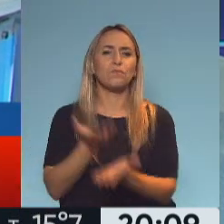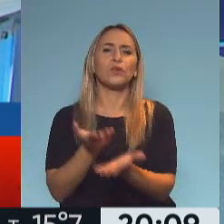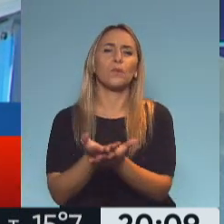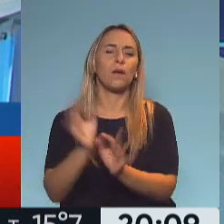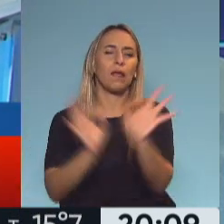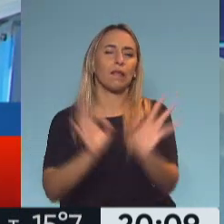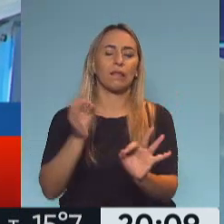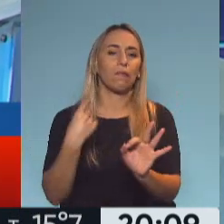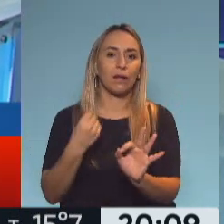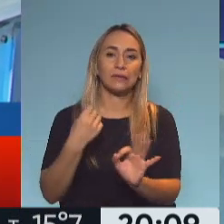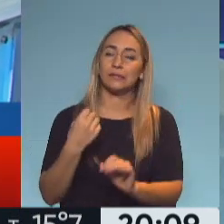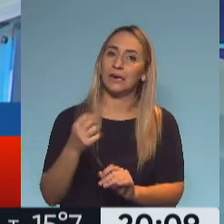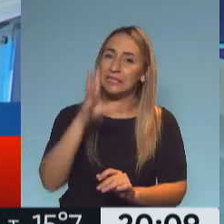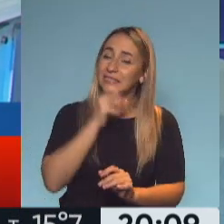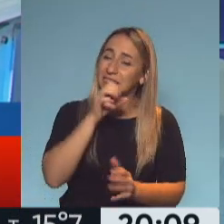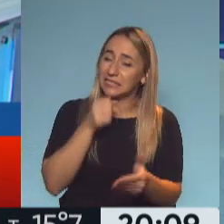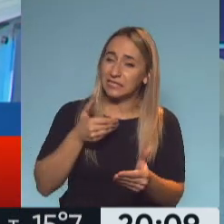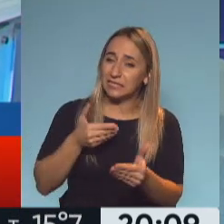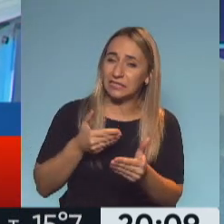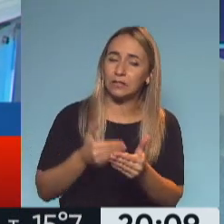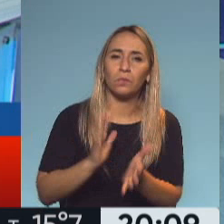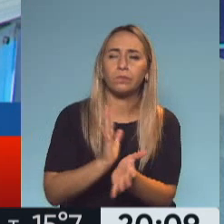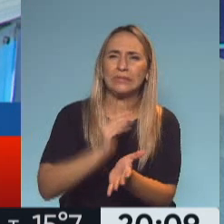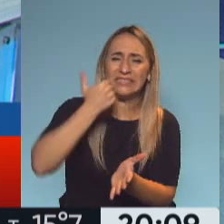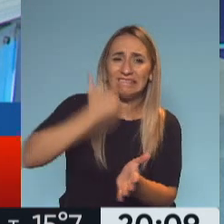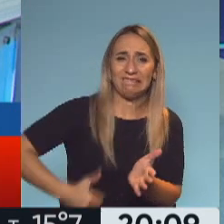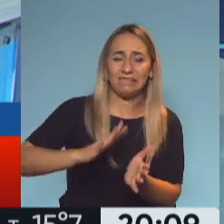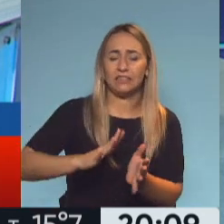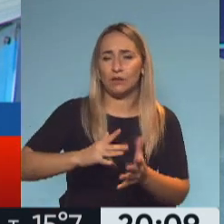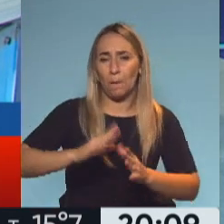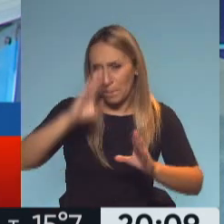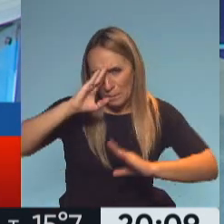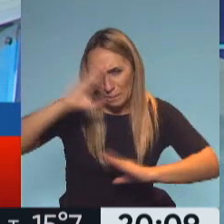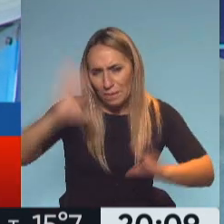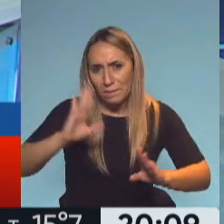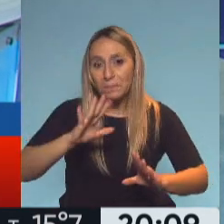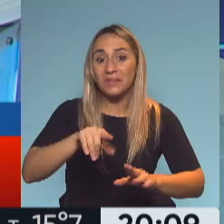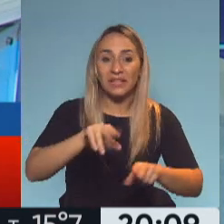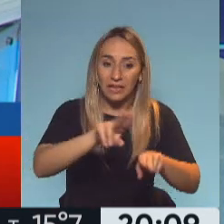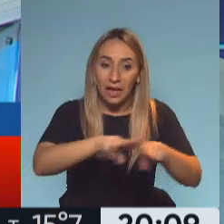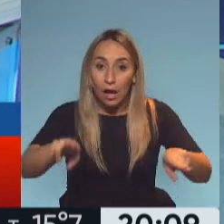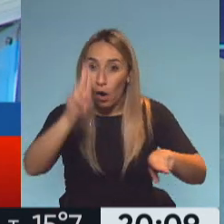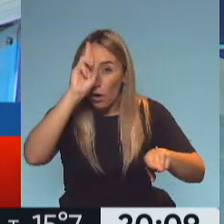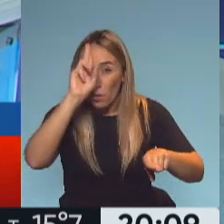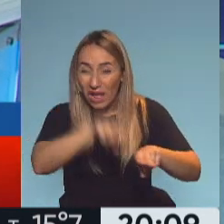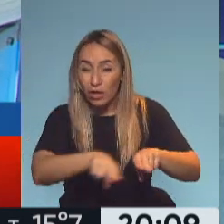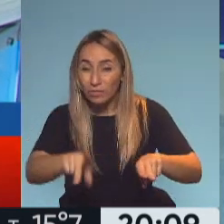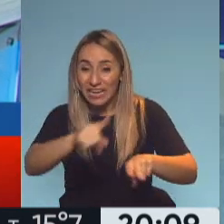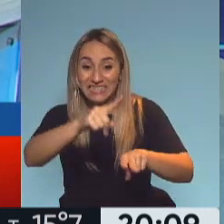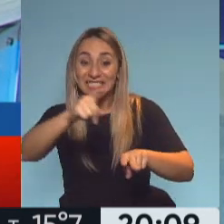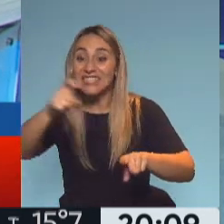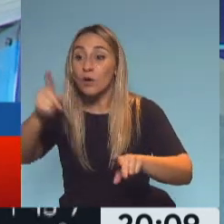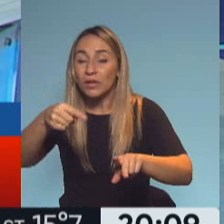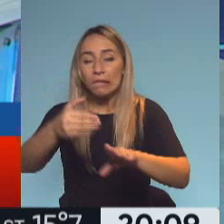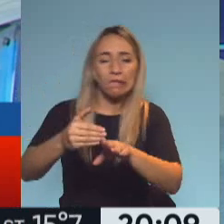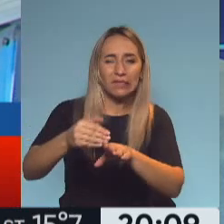tratar de sostener lo más cerca posible del límite la situación de las camas de terapia intensiva para tratar